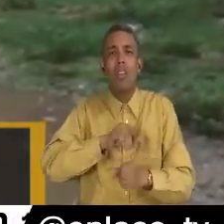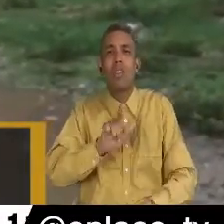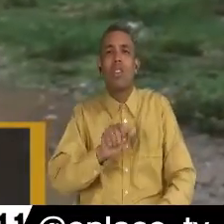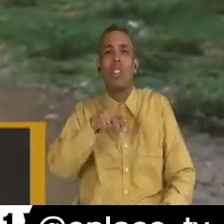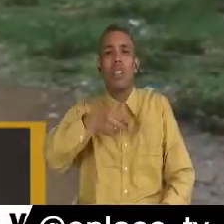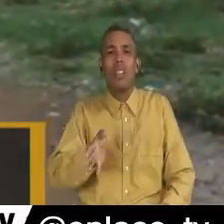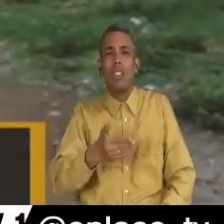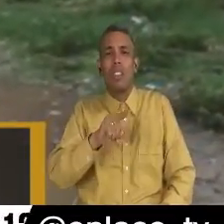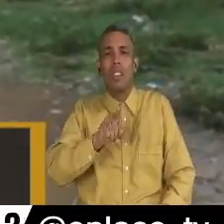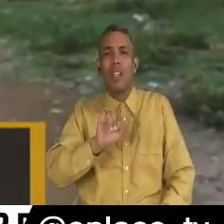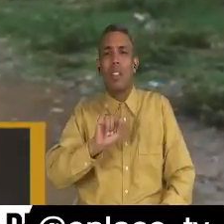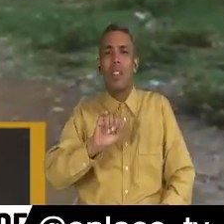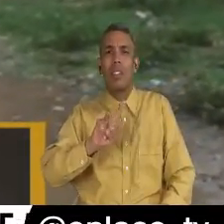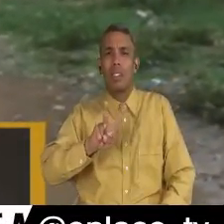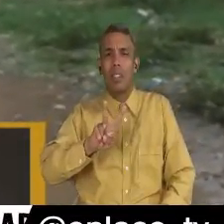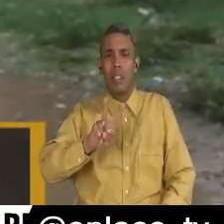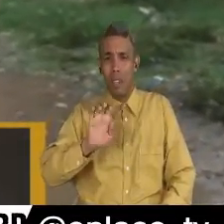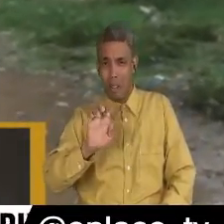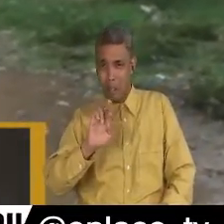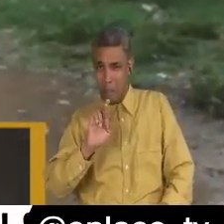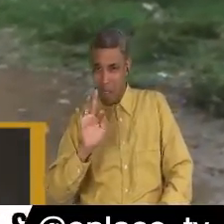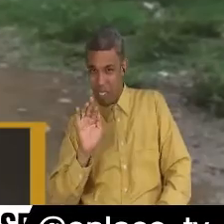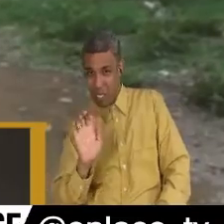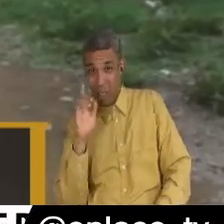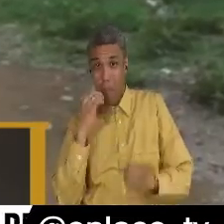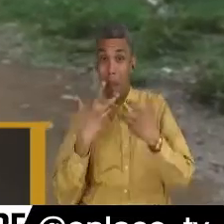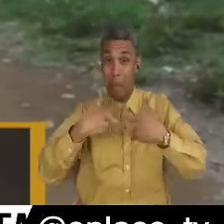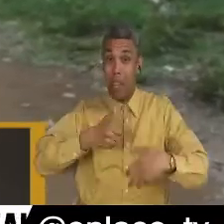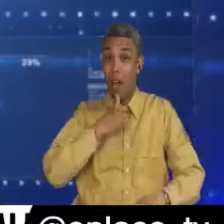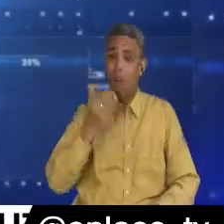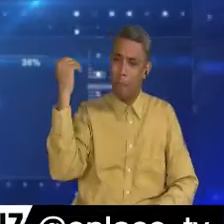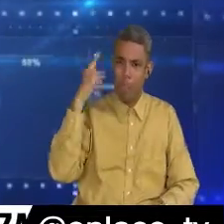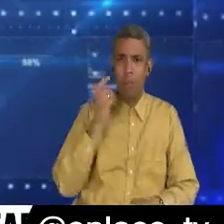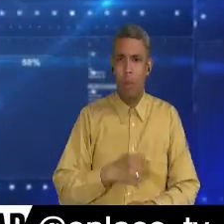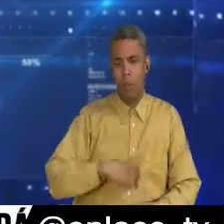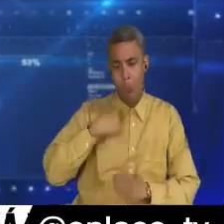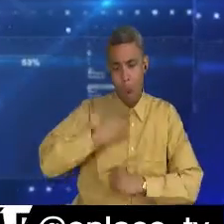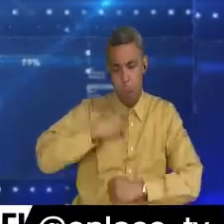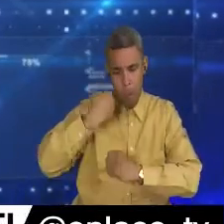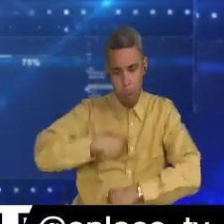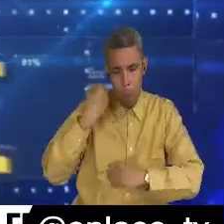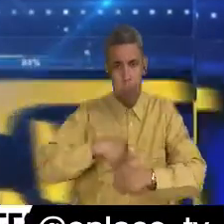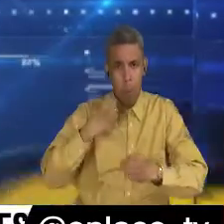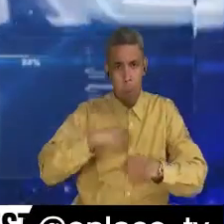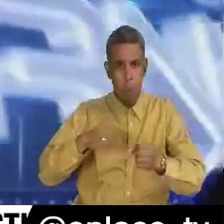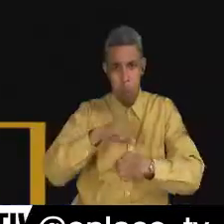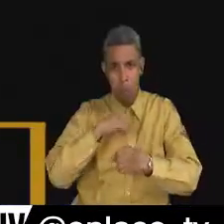23. Piden la intervención pronta de la empresa de acueducto y alcantarillado.